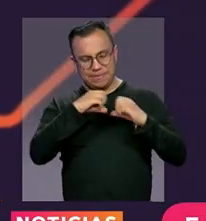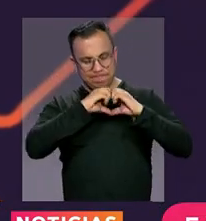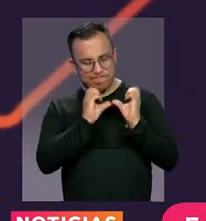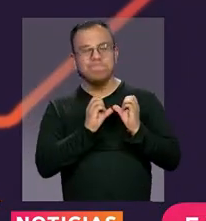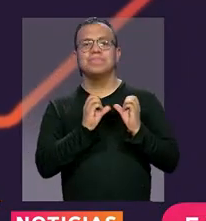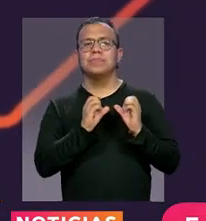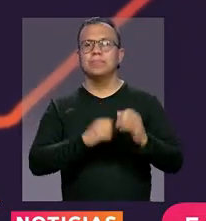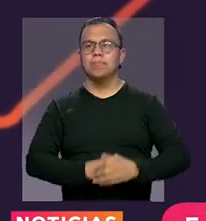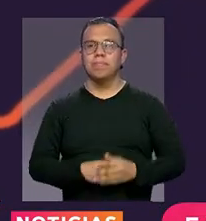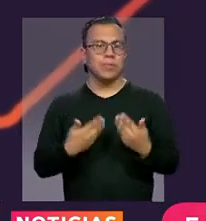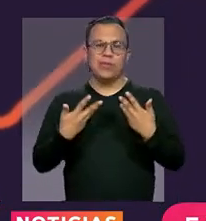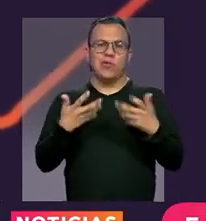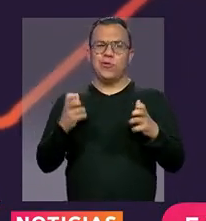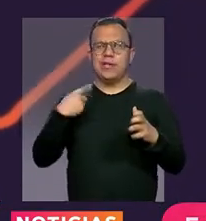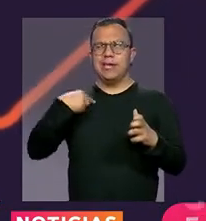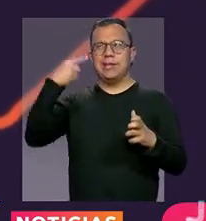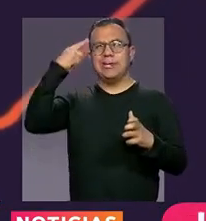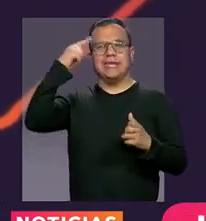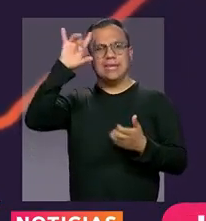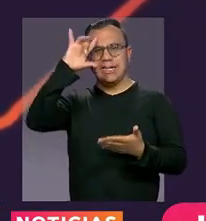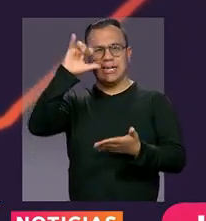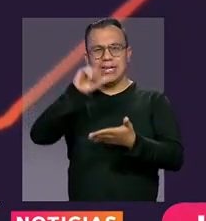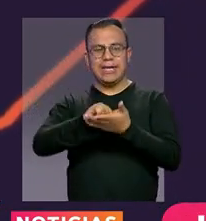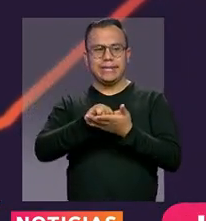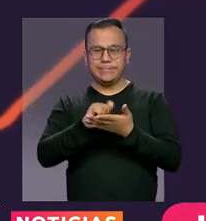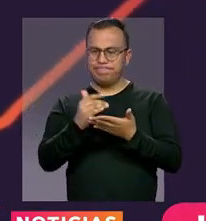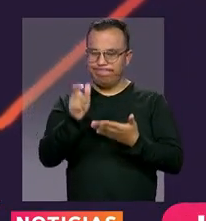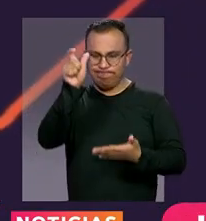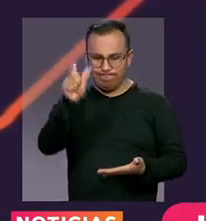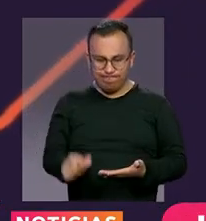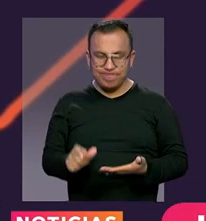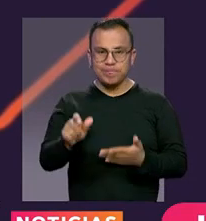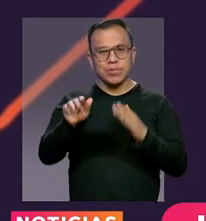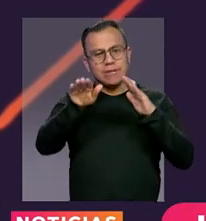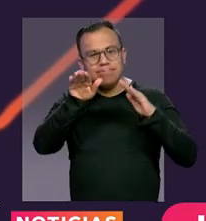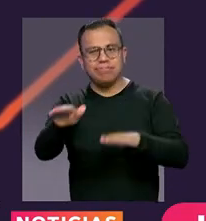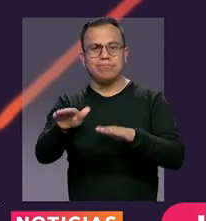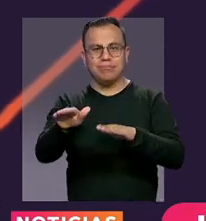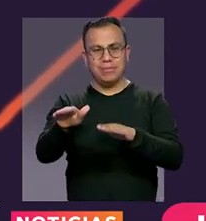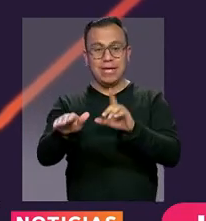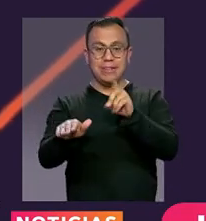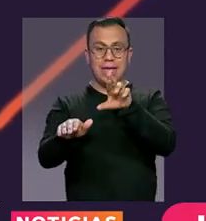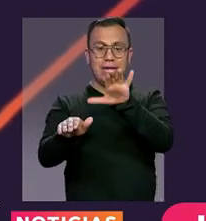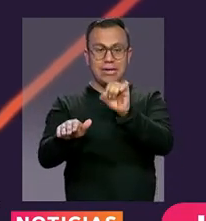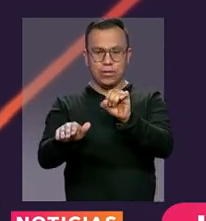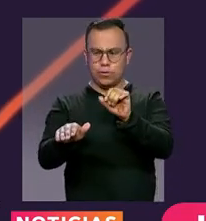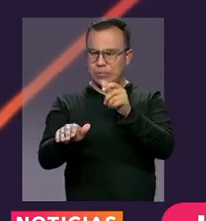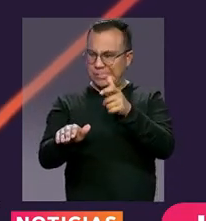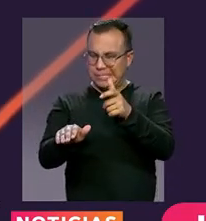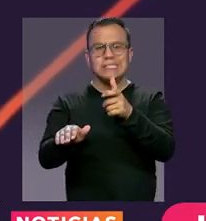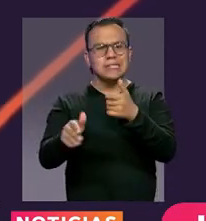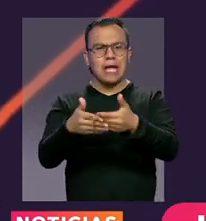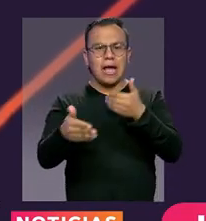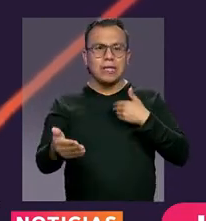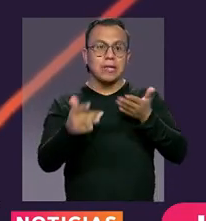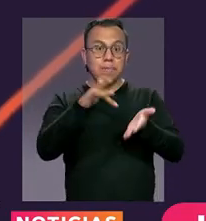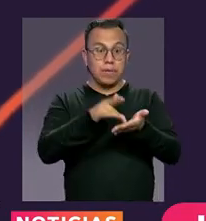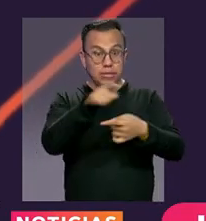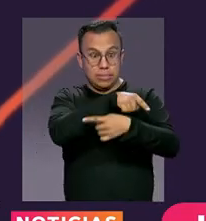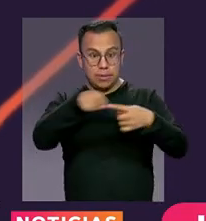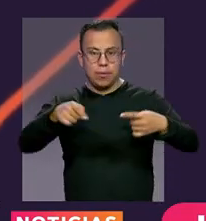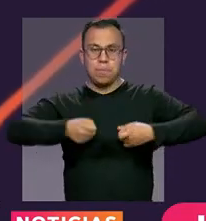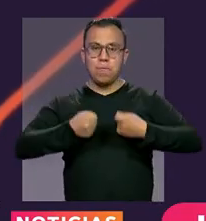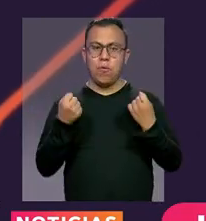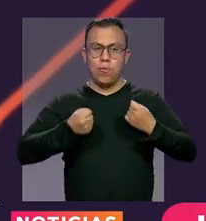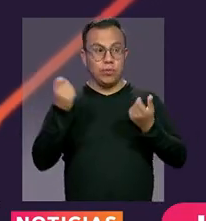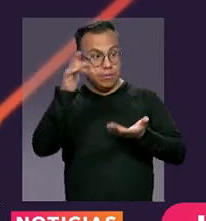música. No quiero ni pensarlo ni creerlo de que se nos haya ido nuestro ídolo, Darío Gómez, el cual teníamos presentación esta semana en